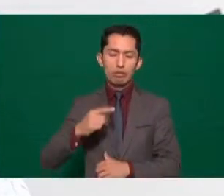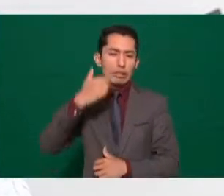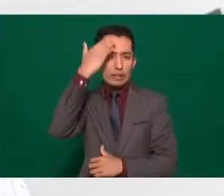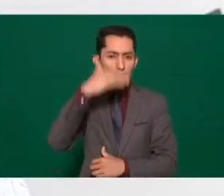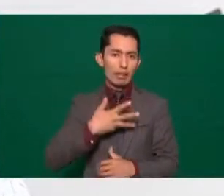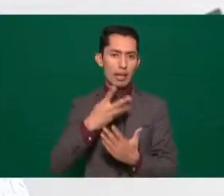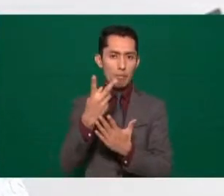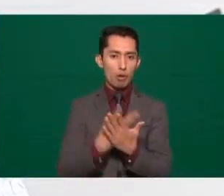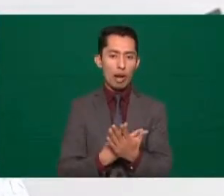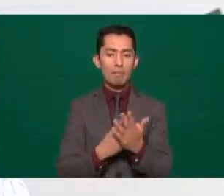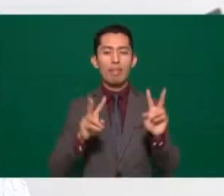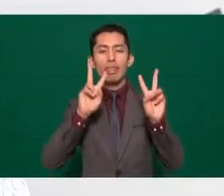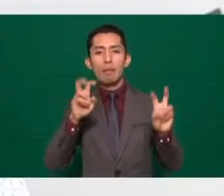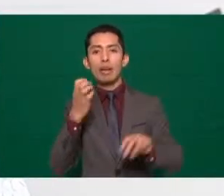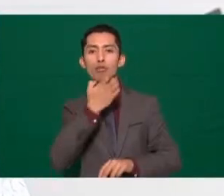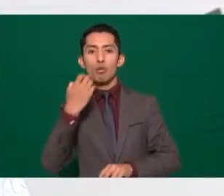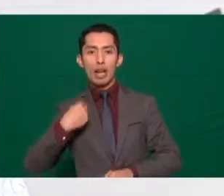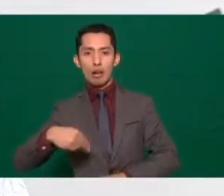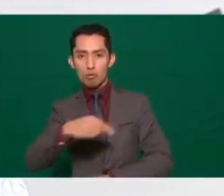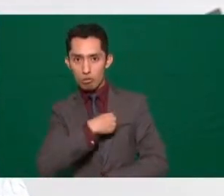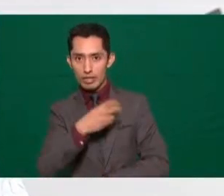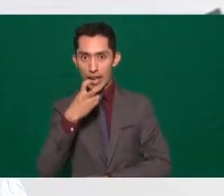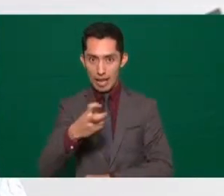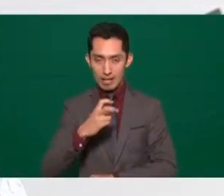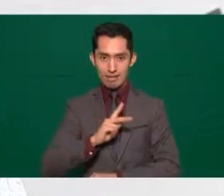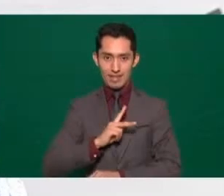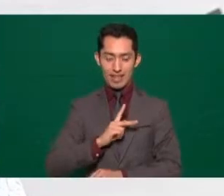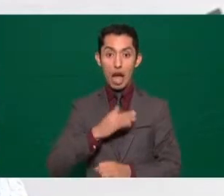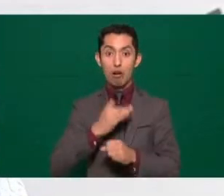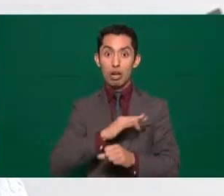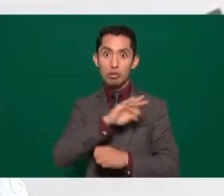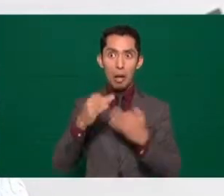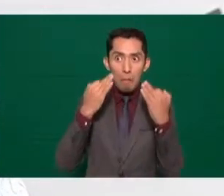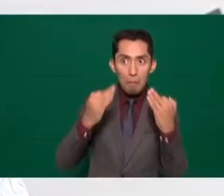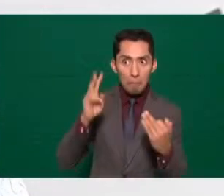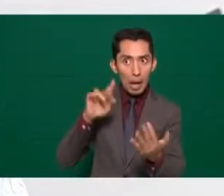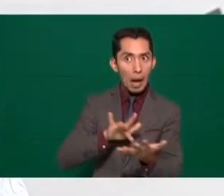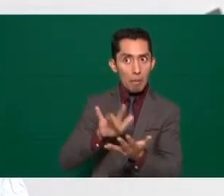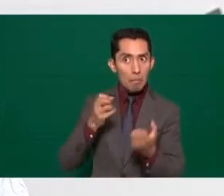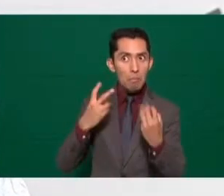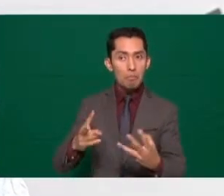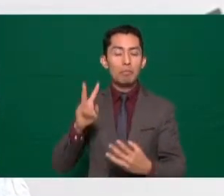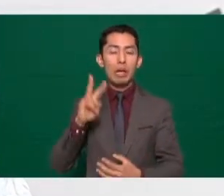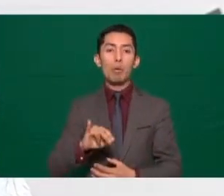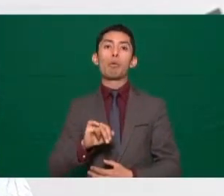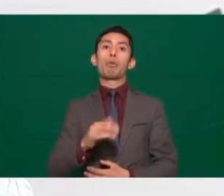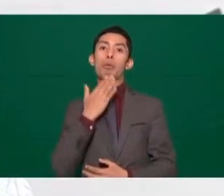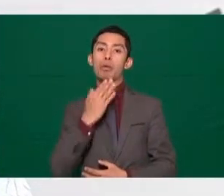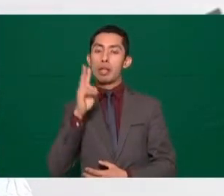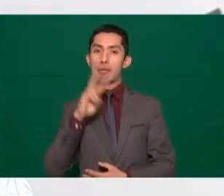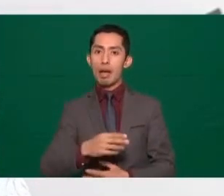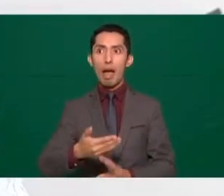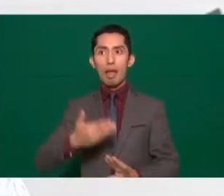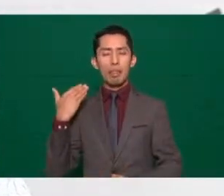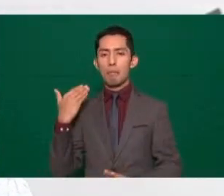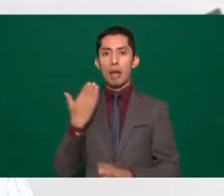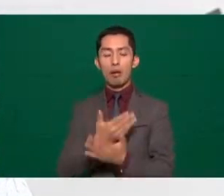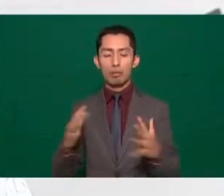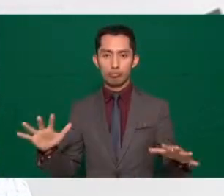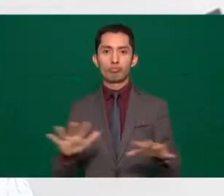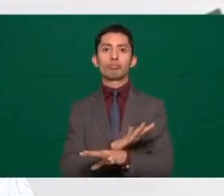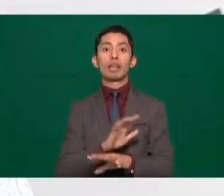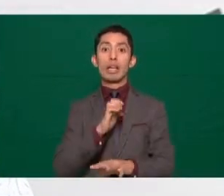programa La Escuela es Nuestra, del que somos testigos, impulsa un rubro sumamente trascendental, la